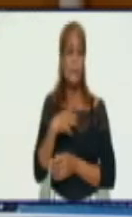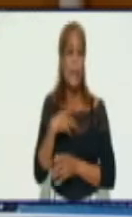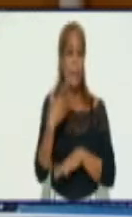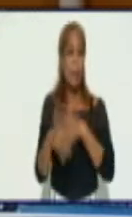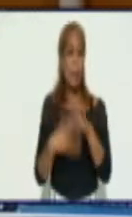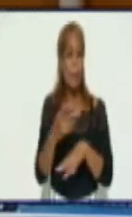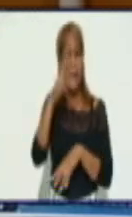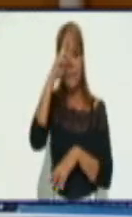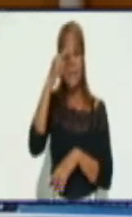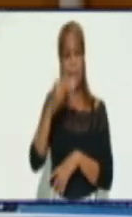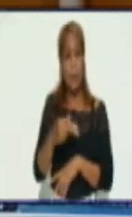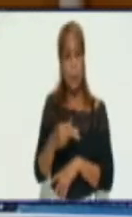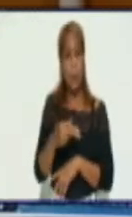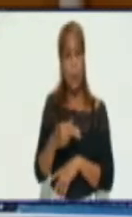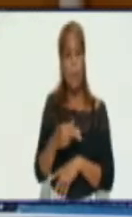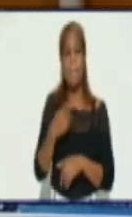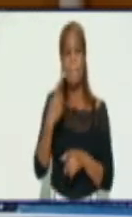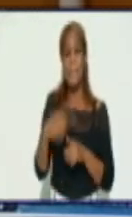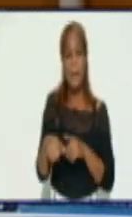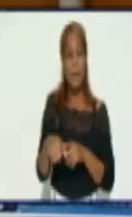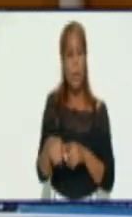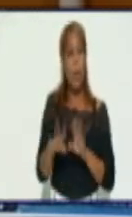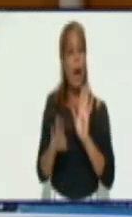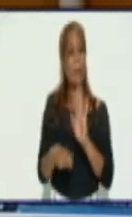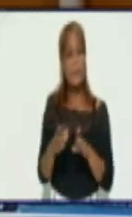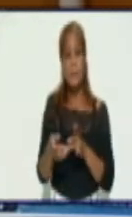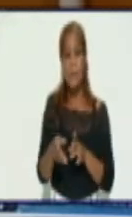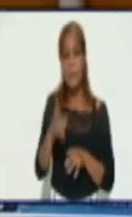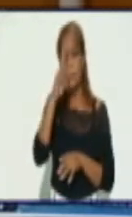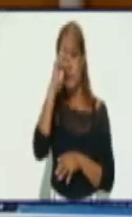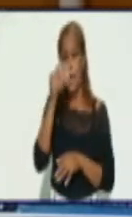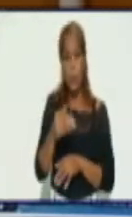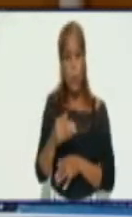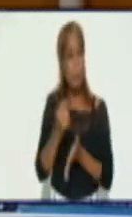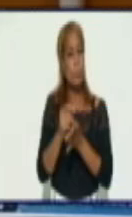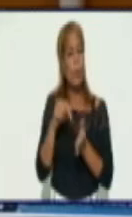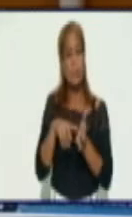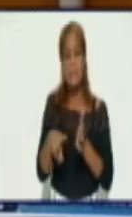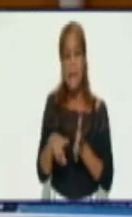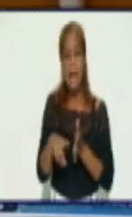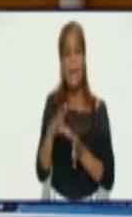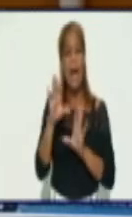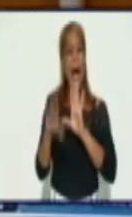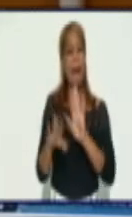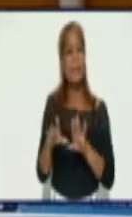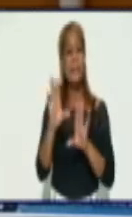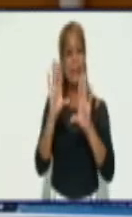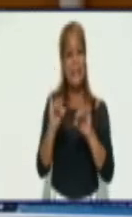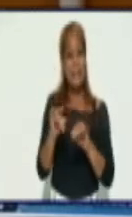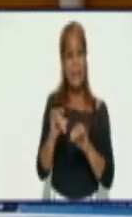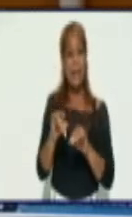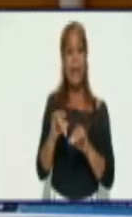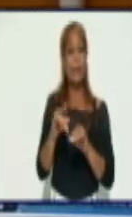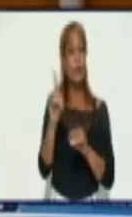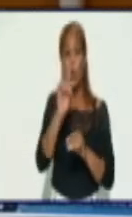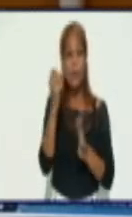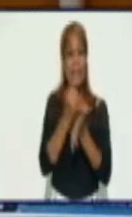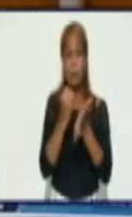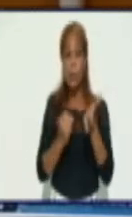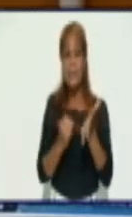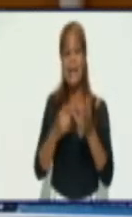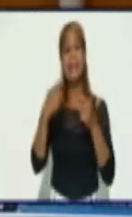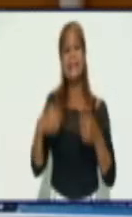provincia no pero de eso no estos casos tienen que esperar salud pronunciaron certifica esto y tienen que esperar y hay que esperar no se autoricen y se